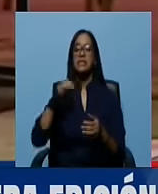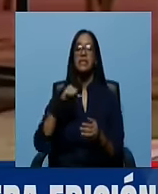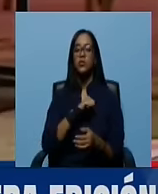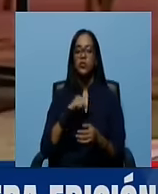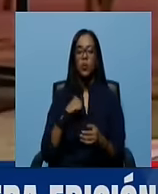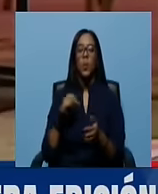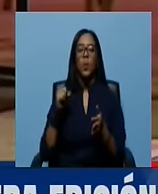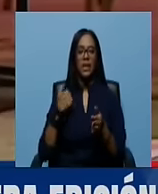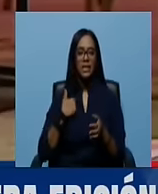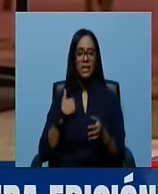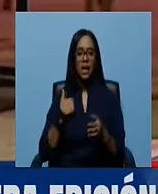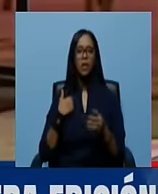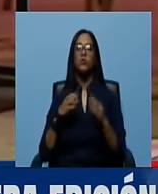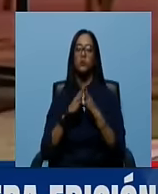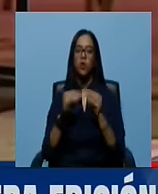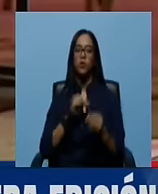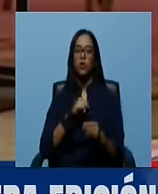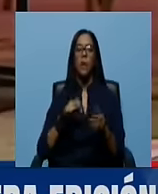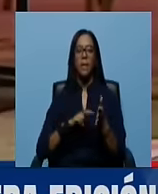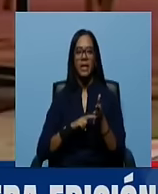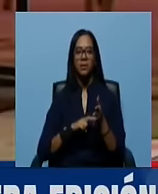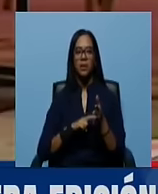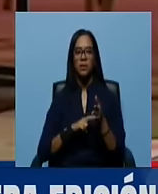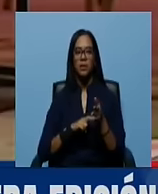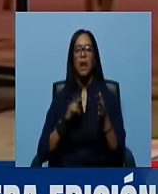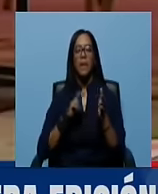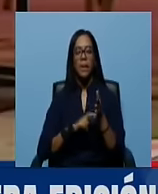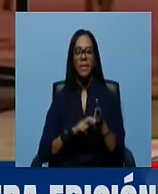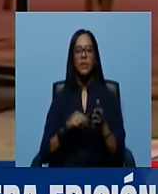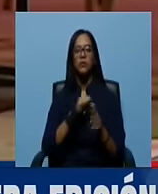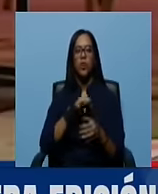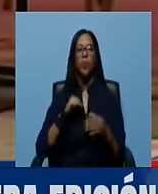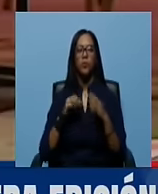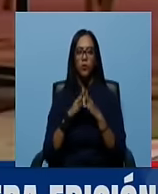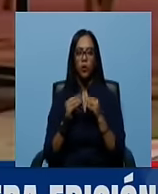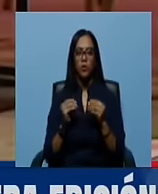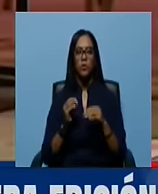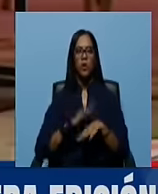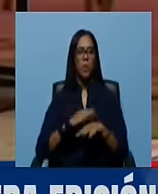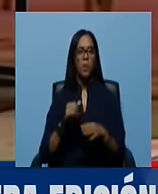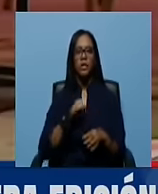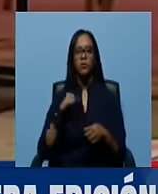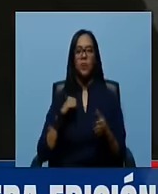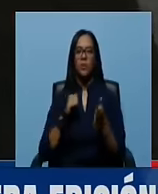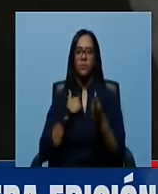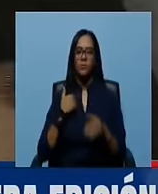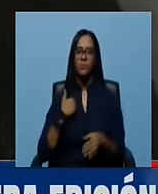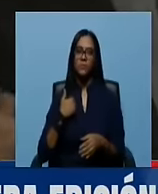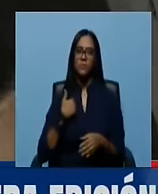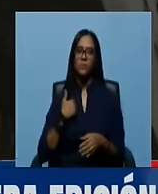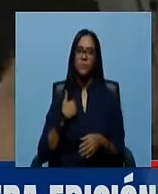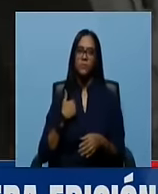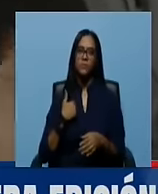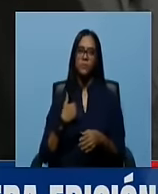si somos cristianos, todos somos palestinos. Palestinos somos todos, porque somos cristianos.